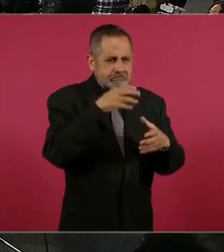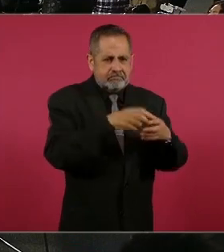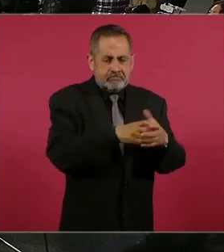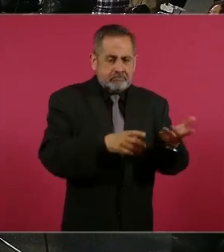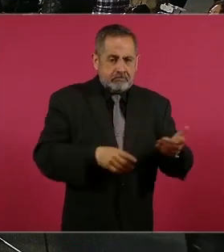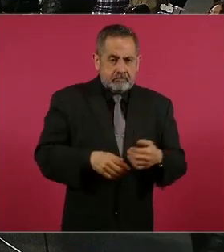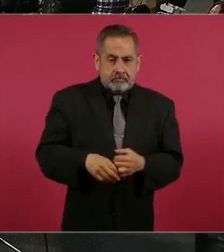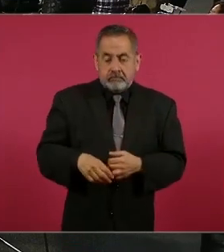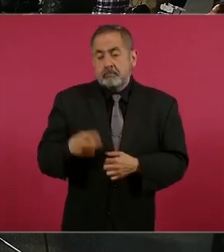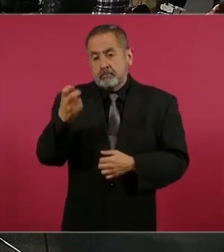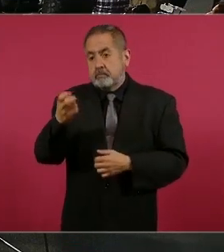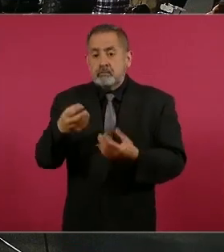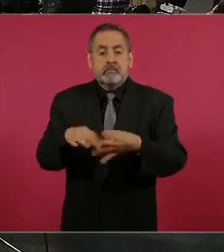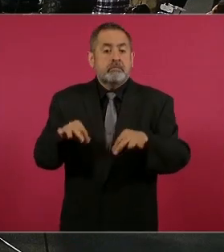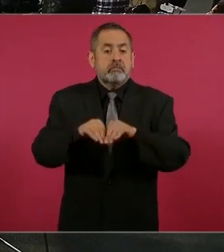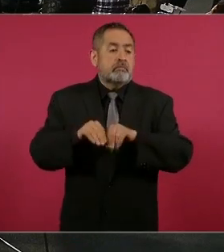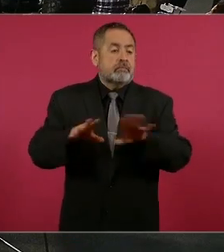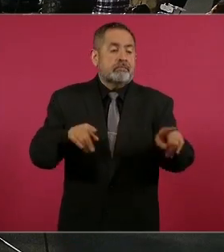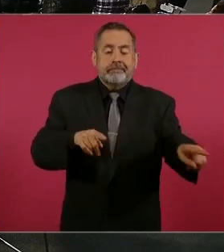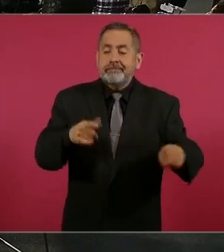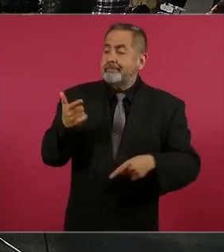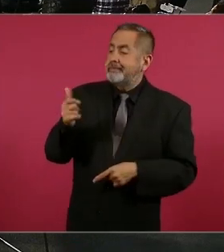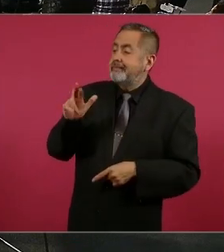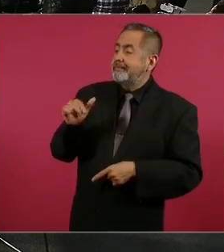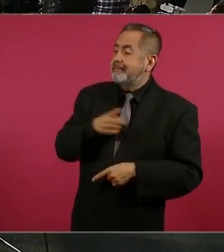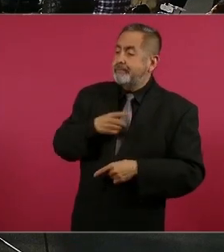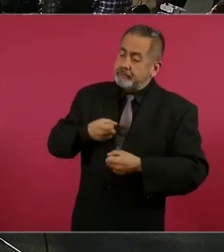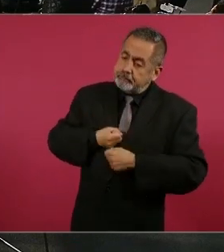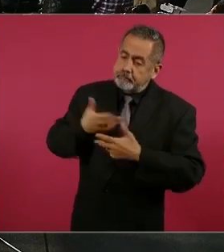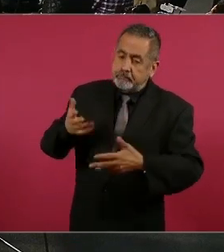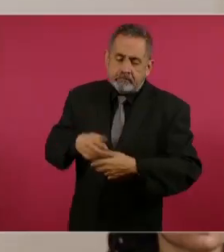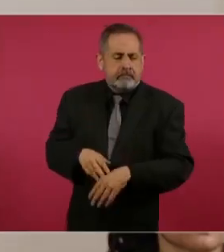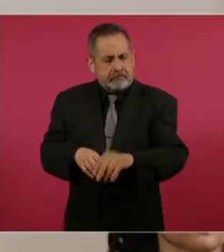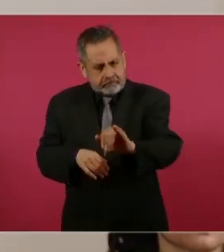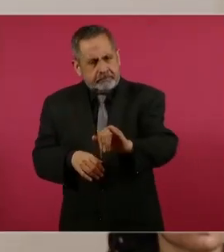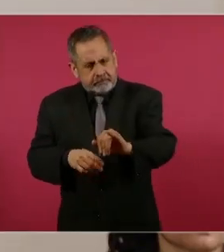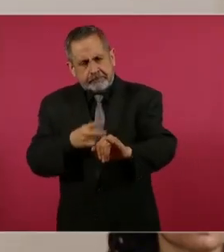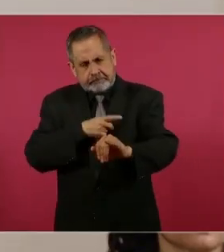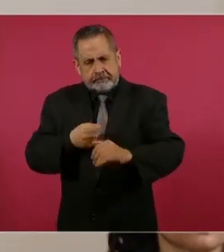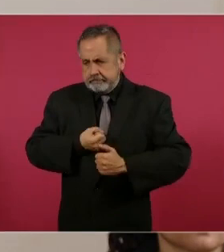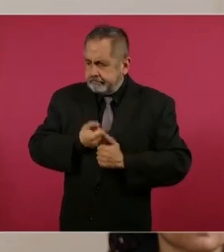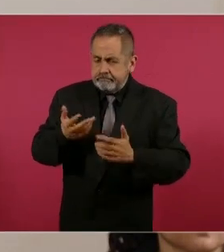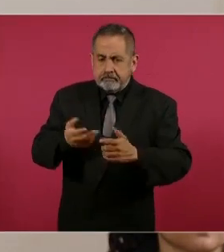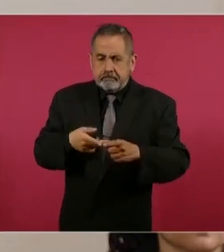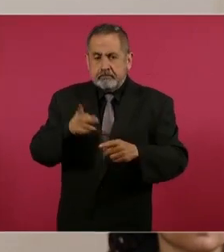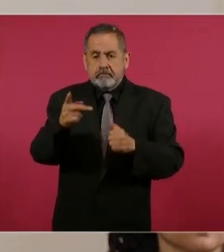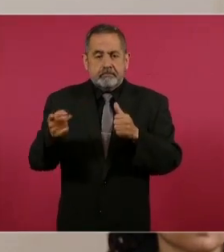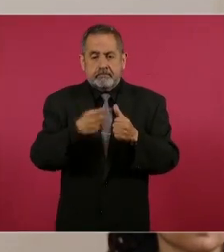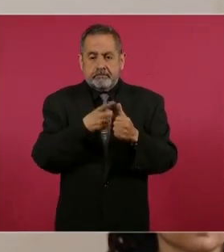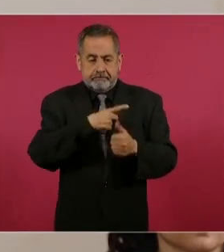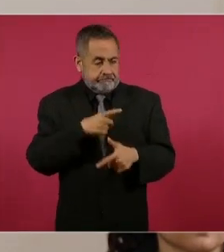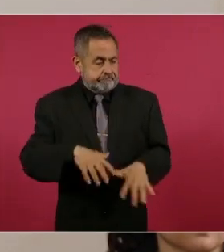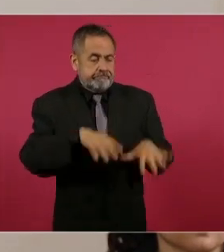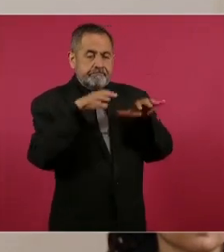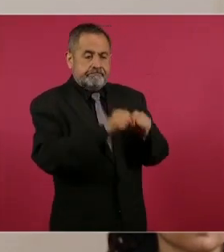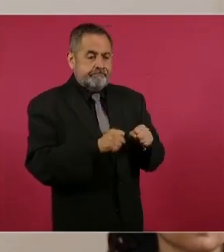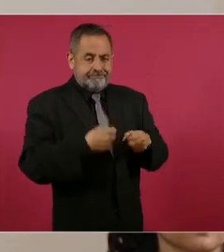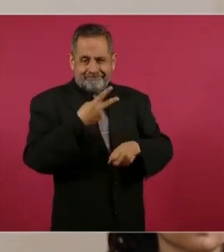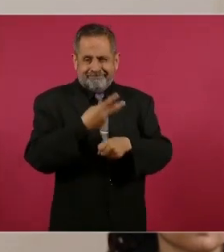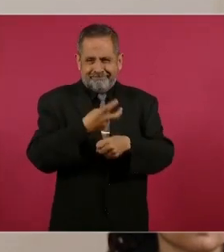García Luna declare, ¿no? Sí, pero primero yo pienso que en el procedimiento es que tienen que detener a la